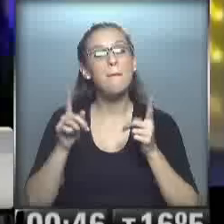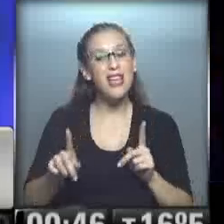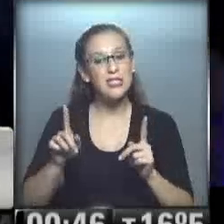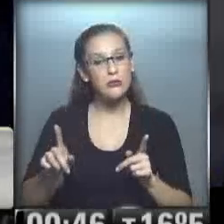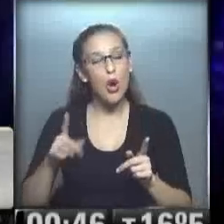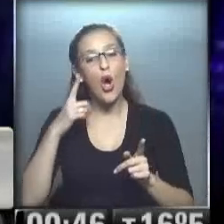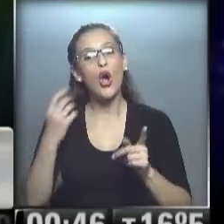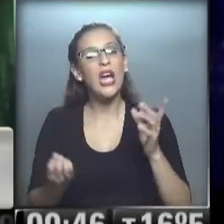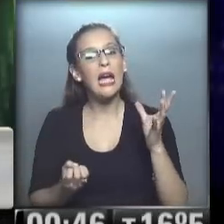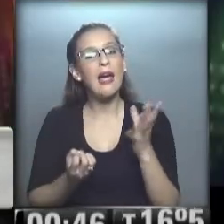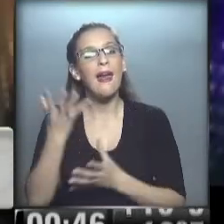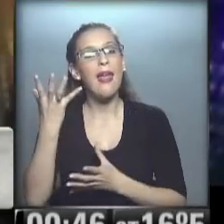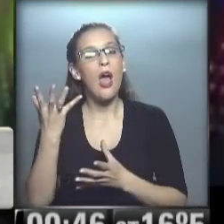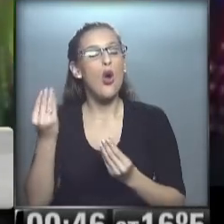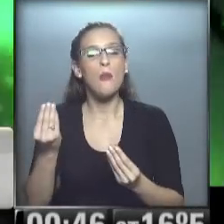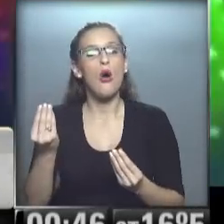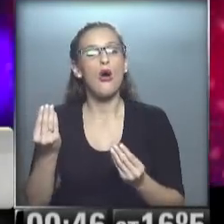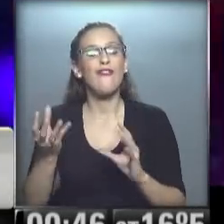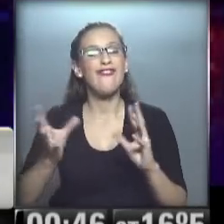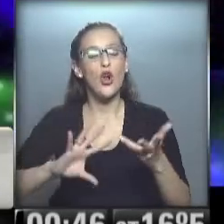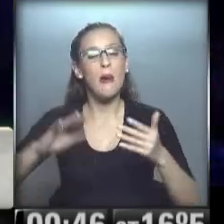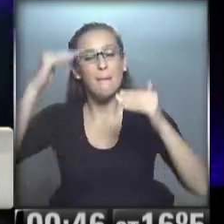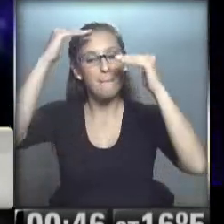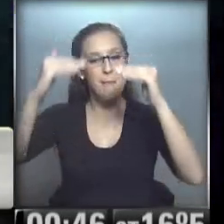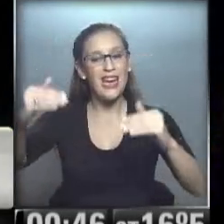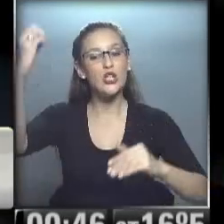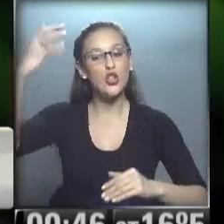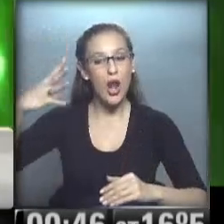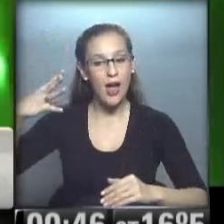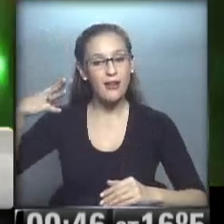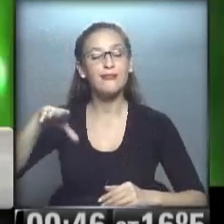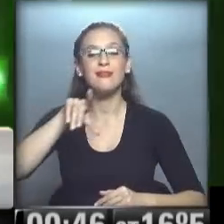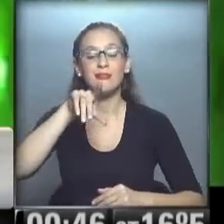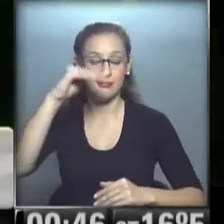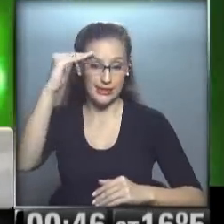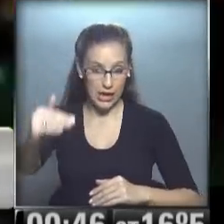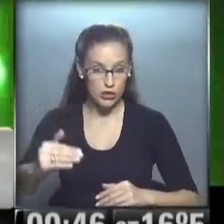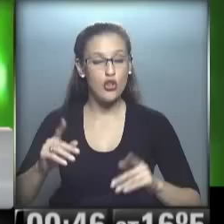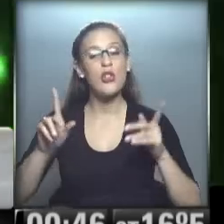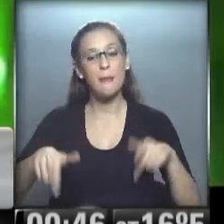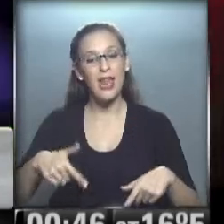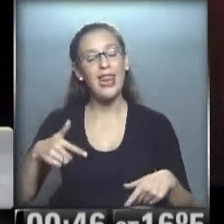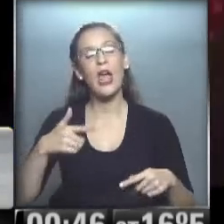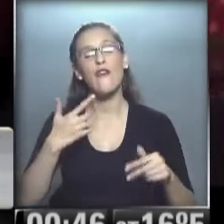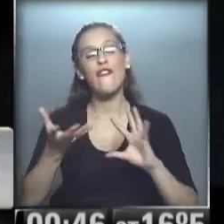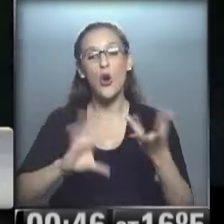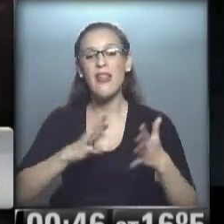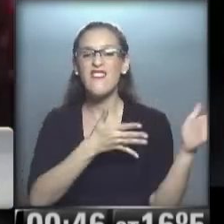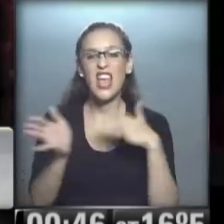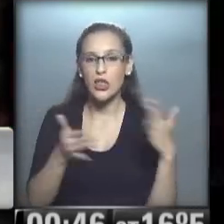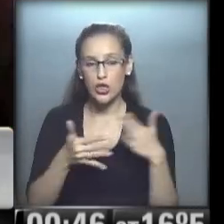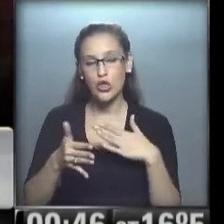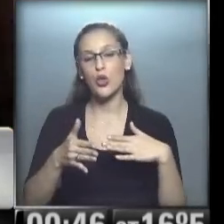como aislante, poner paneles solares en los techos, generadores eólicos también en los techos. Y una de las